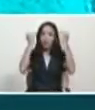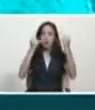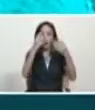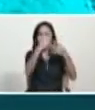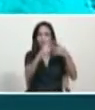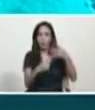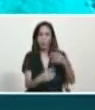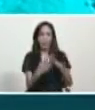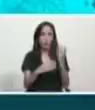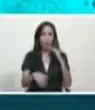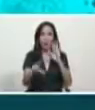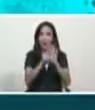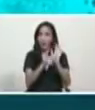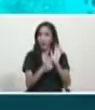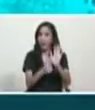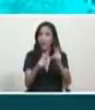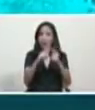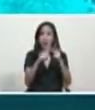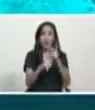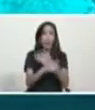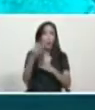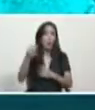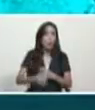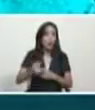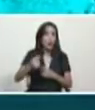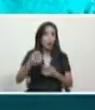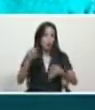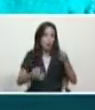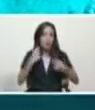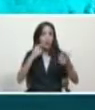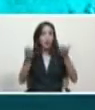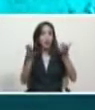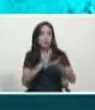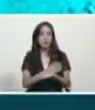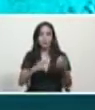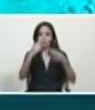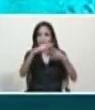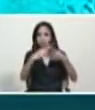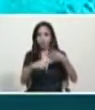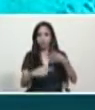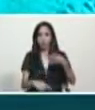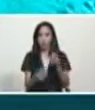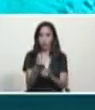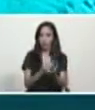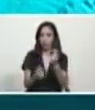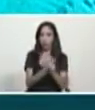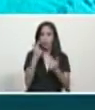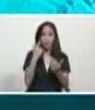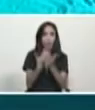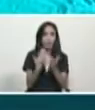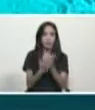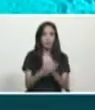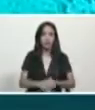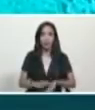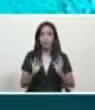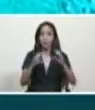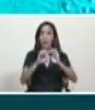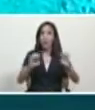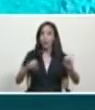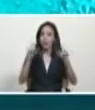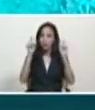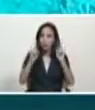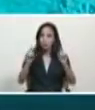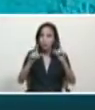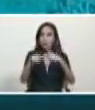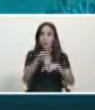condiciones legales, jurídicas, logísticas, materiales, físicas, educativas